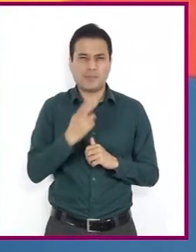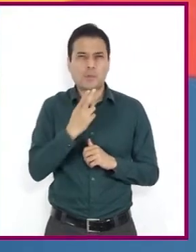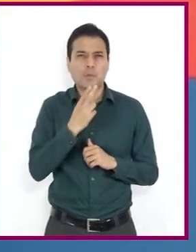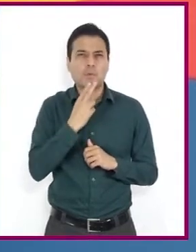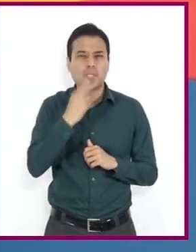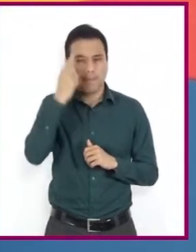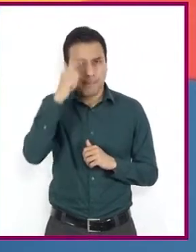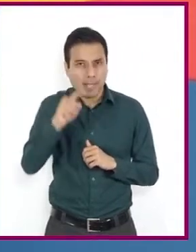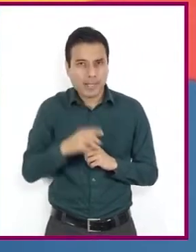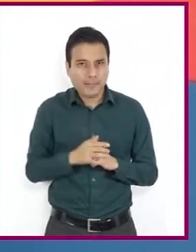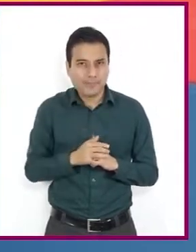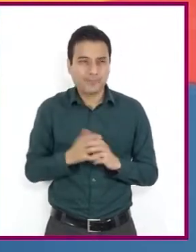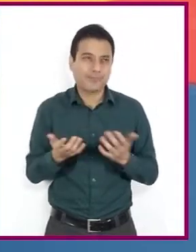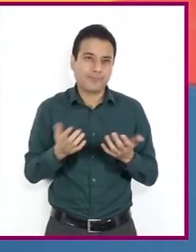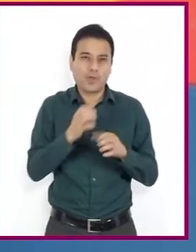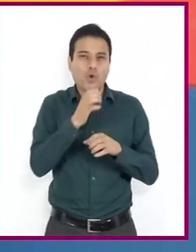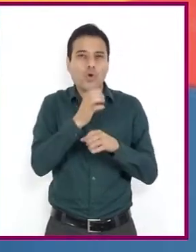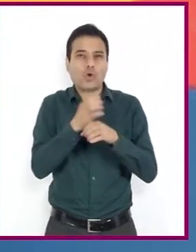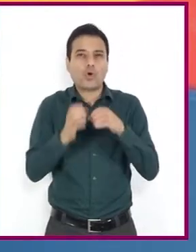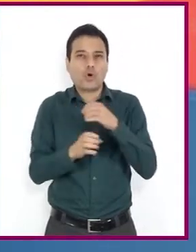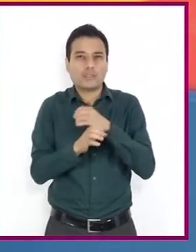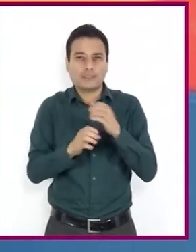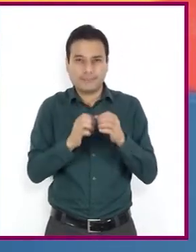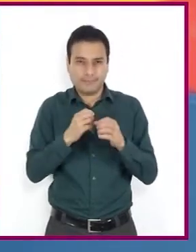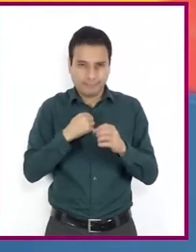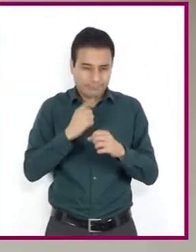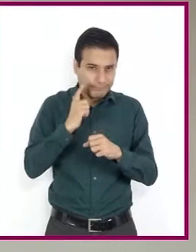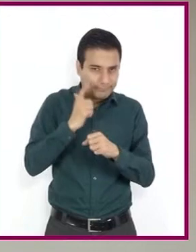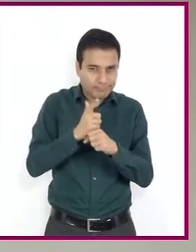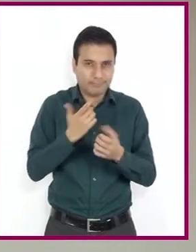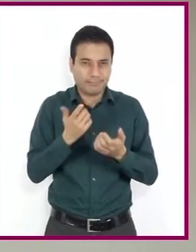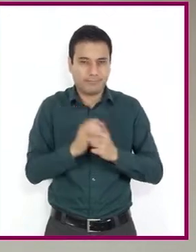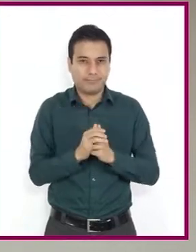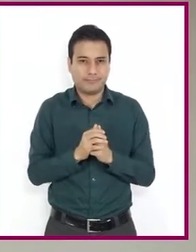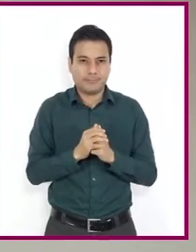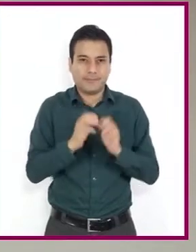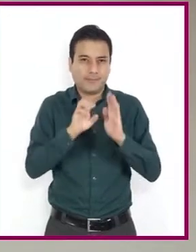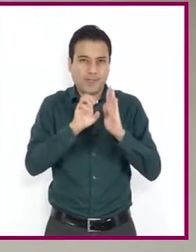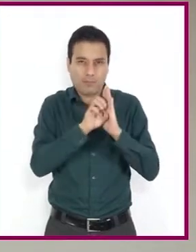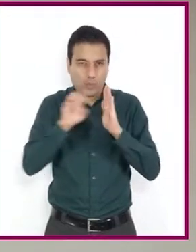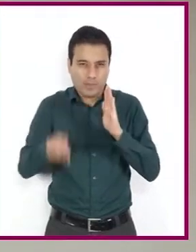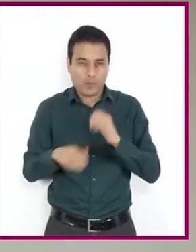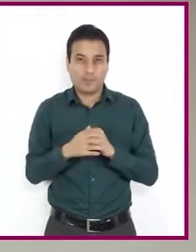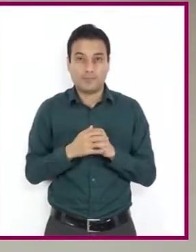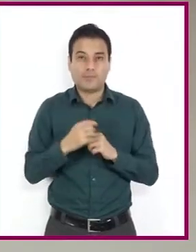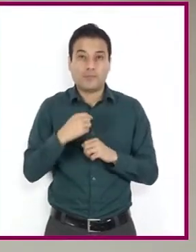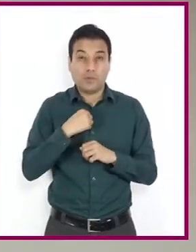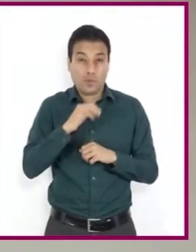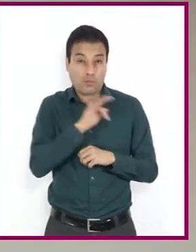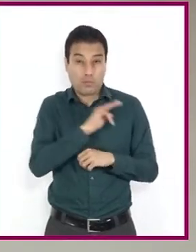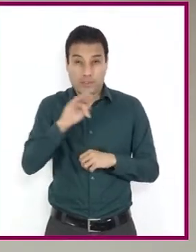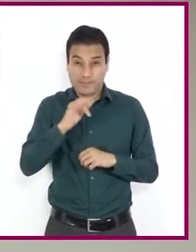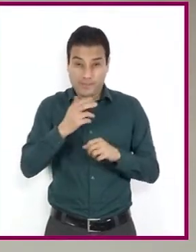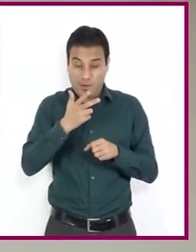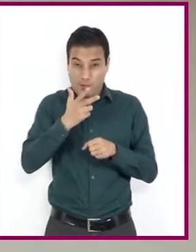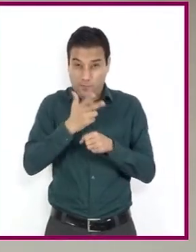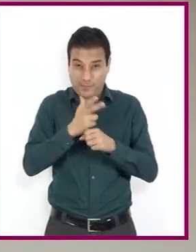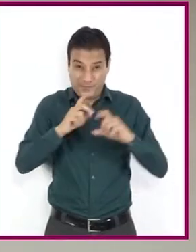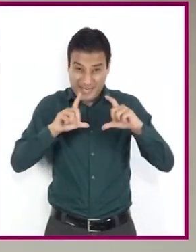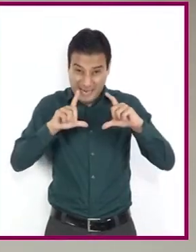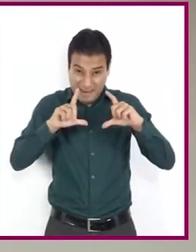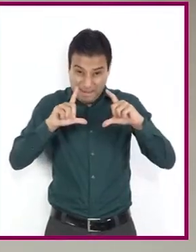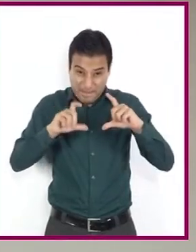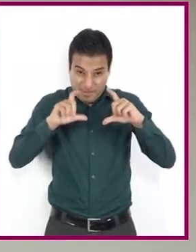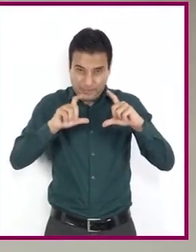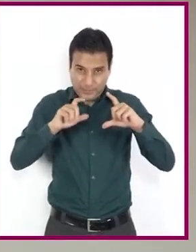en instrumentos de detección de objetos. Si se tomara una foto con una cámara infrarroja, solo se